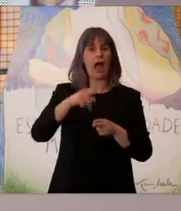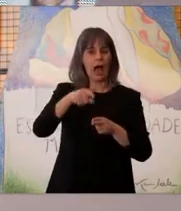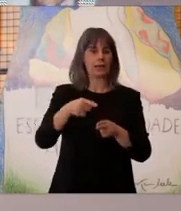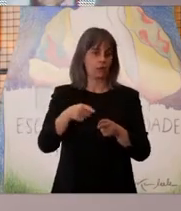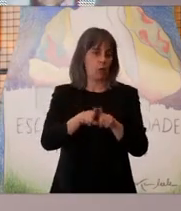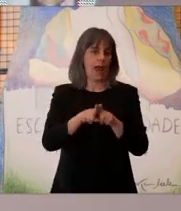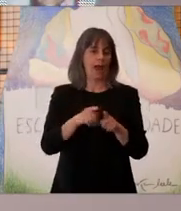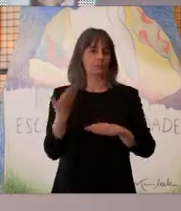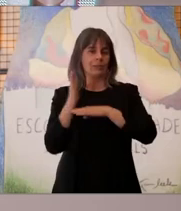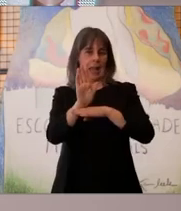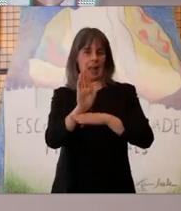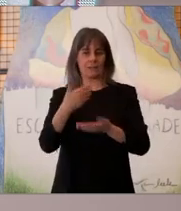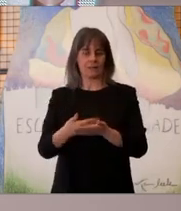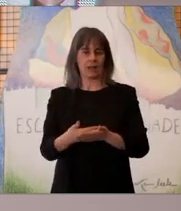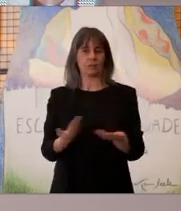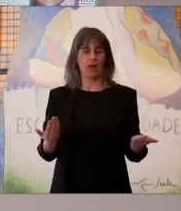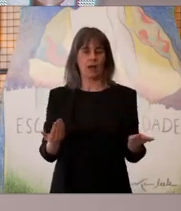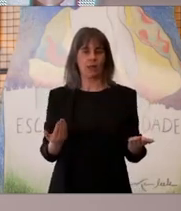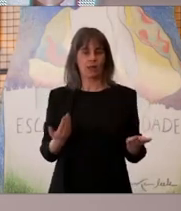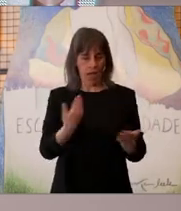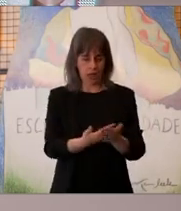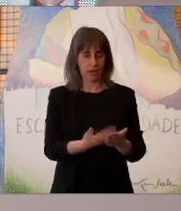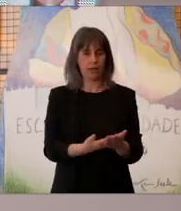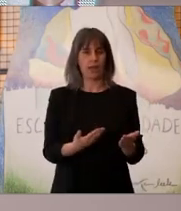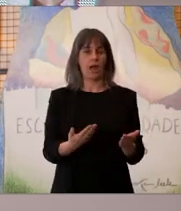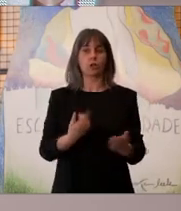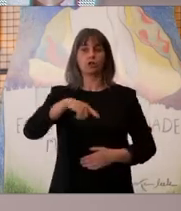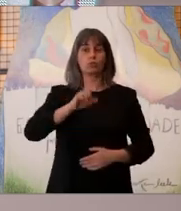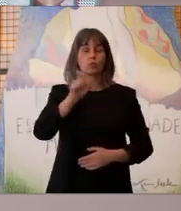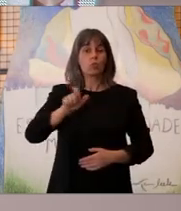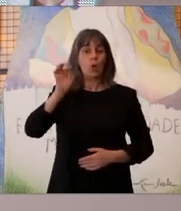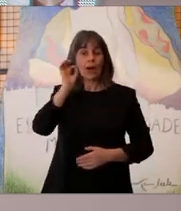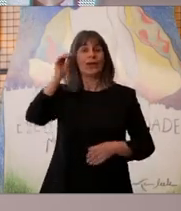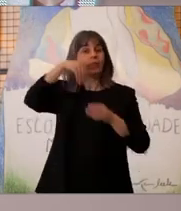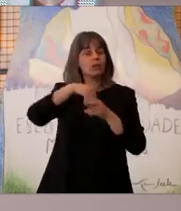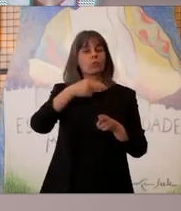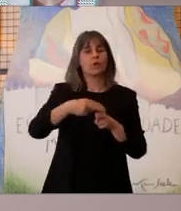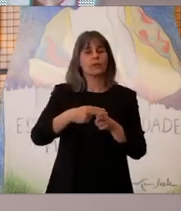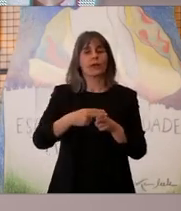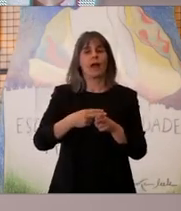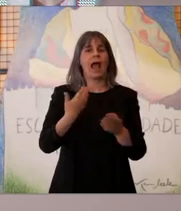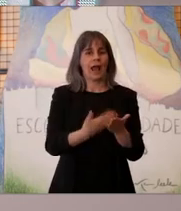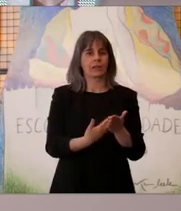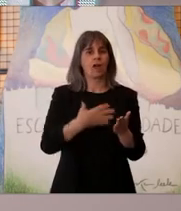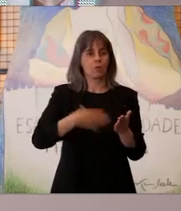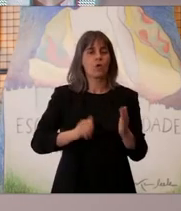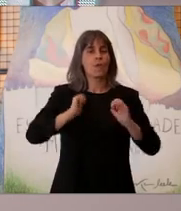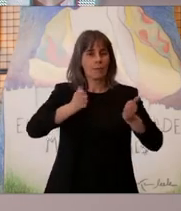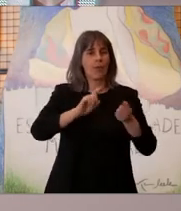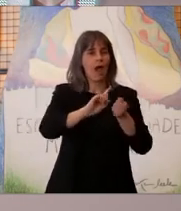en política garantiza que puedan empezar a cambiar algunas cosas pero